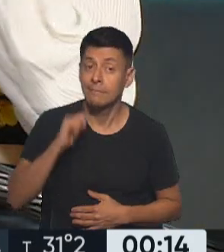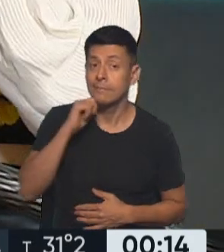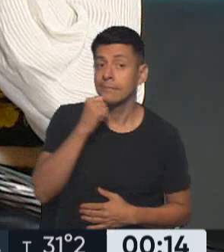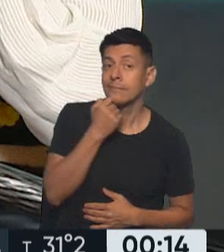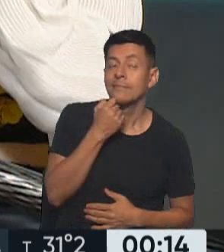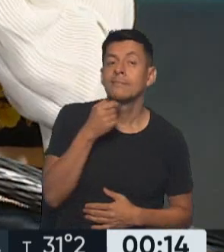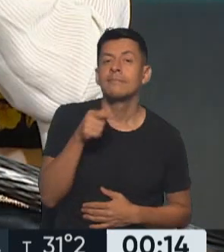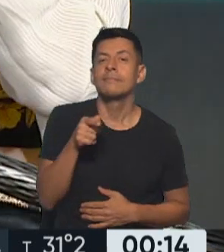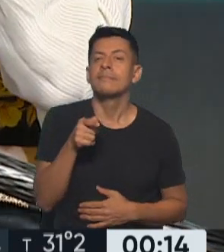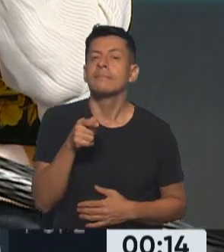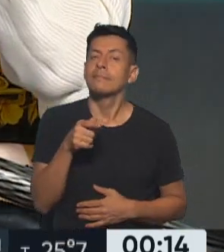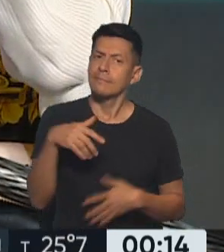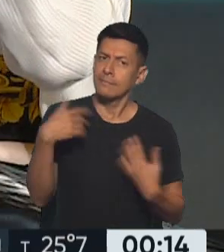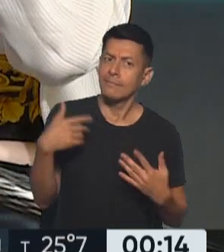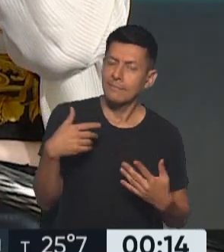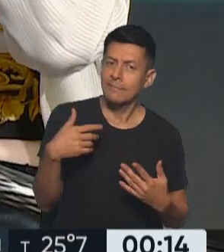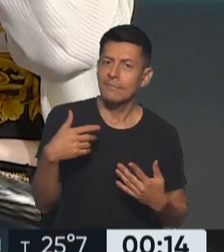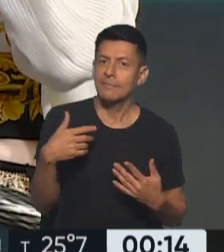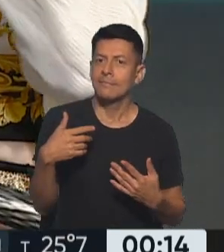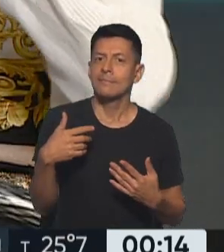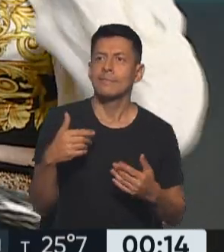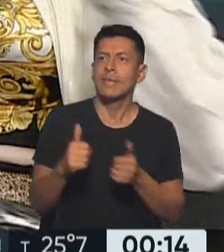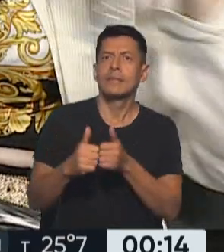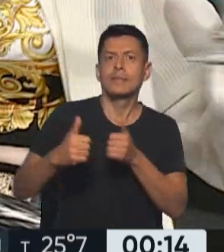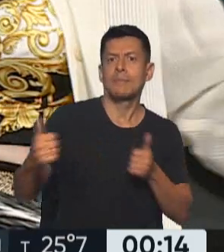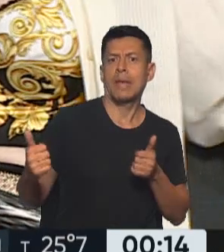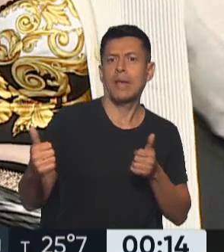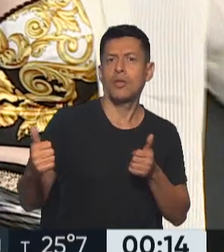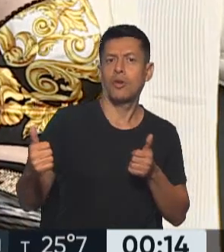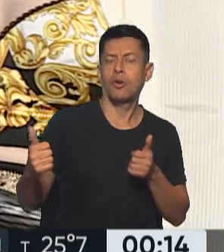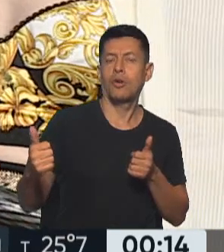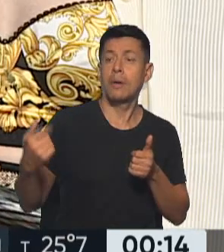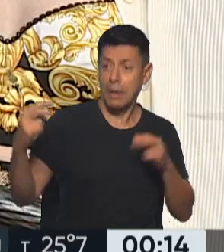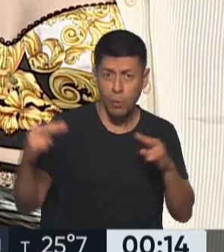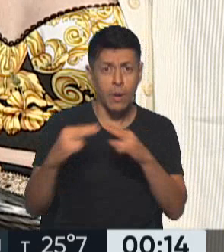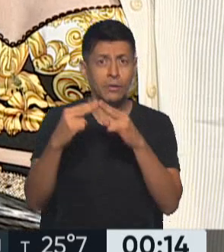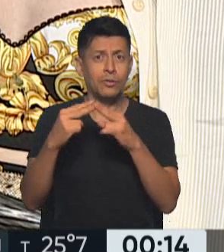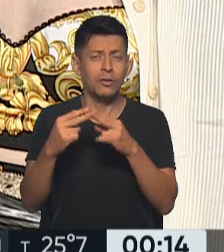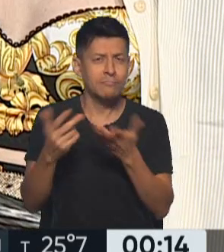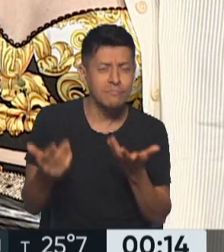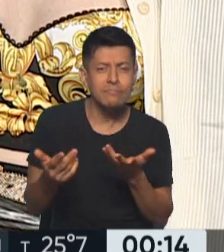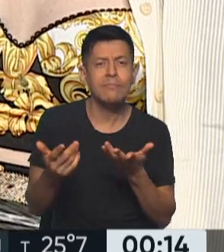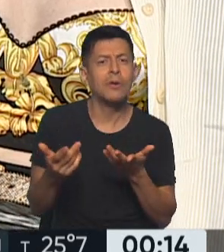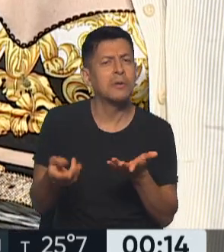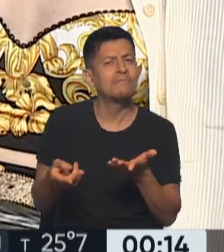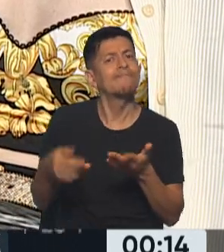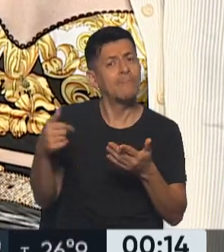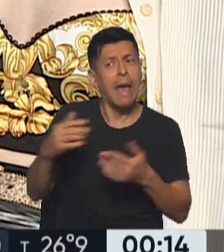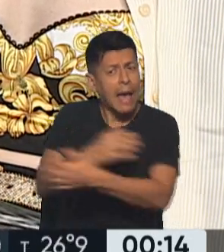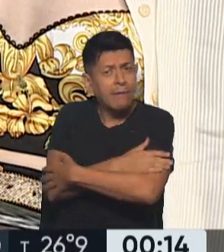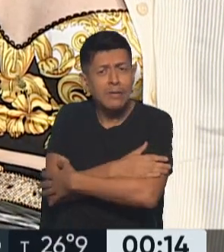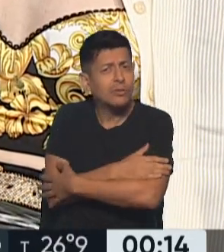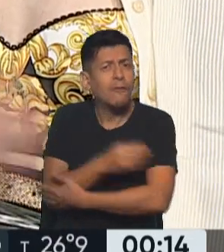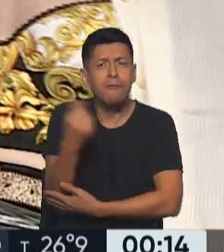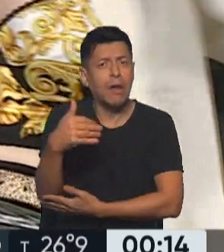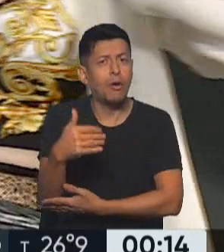con esto, ¿no? De la virtualidad, de estar separados por plataformas y del encuentro. Vuelve a resignificarse ese abrazo. Sí, ¿cómo sí.